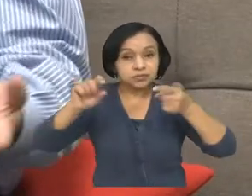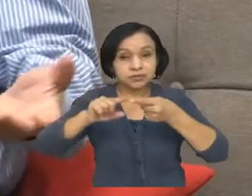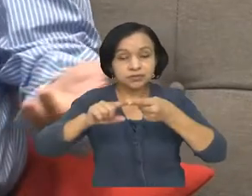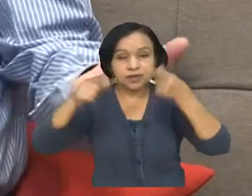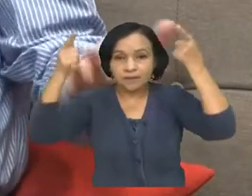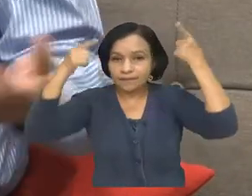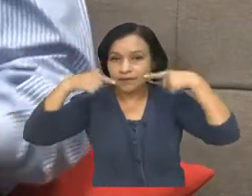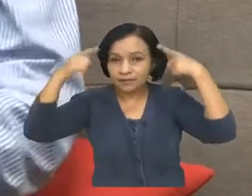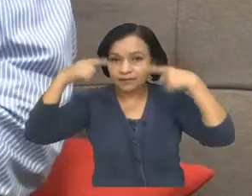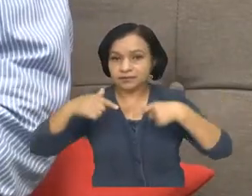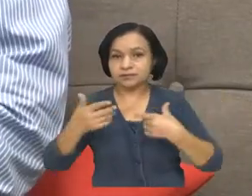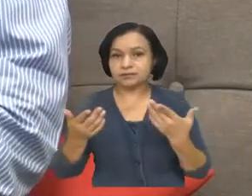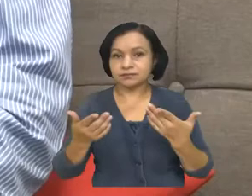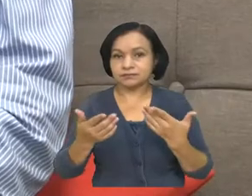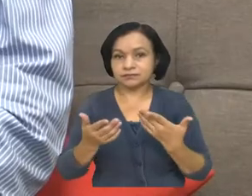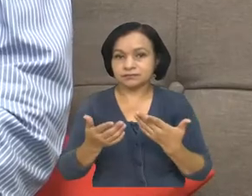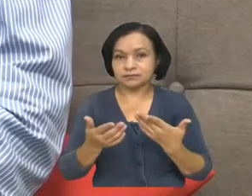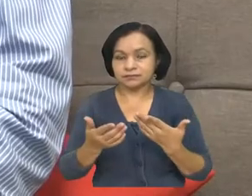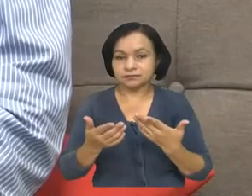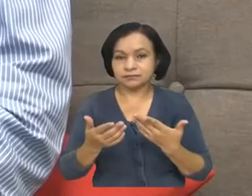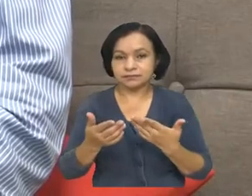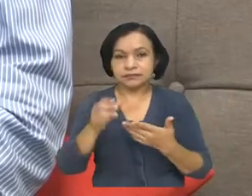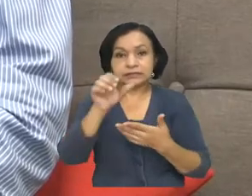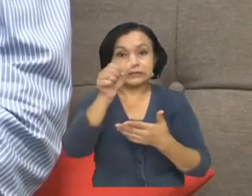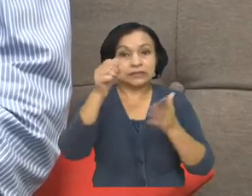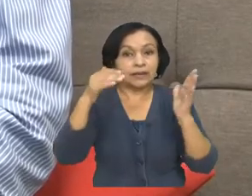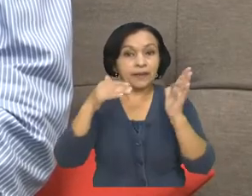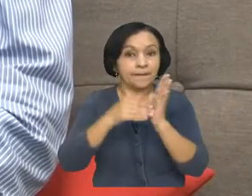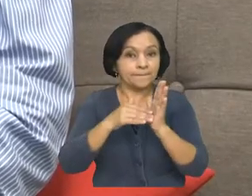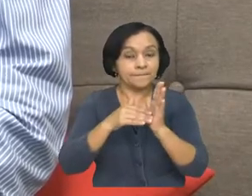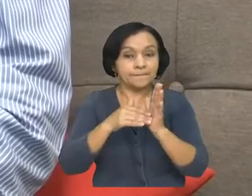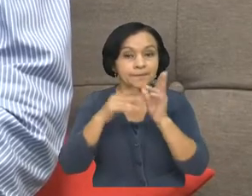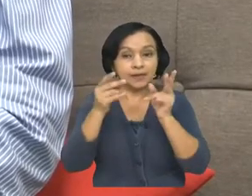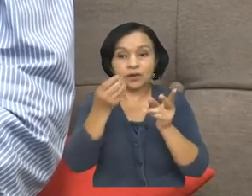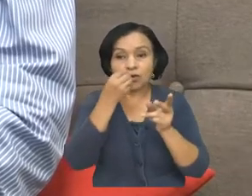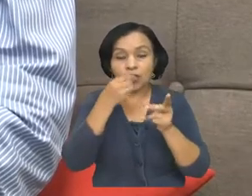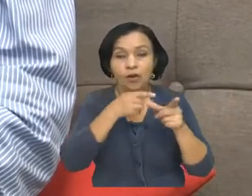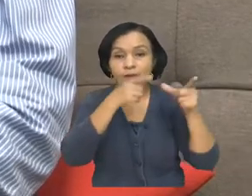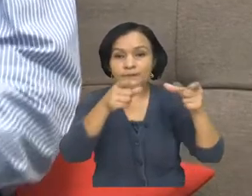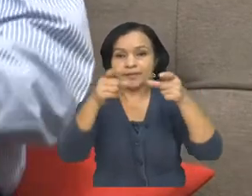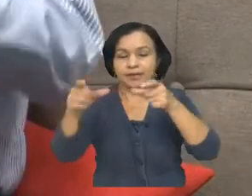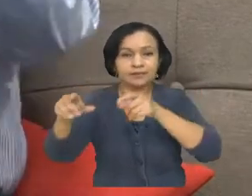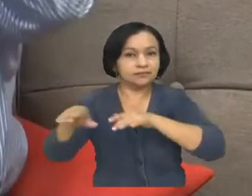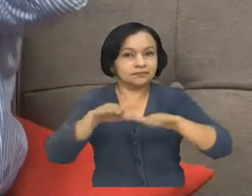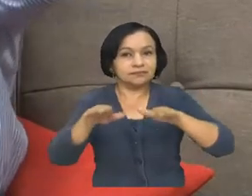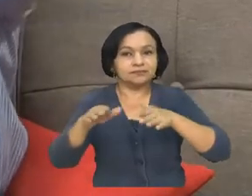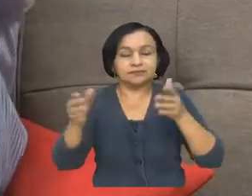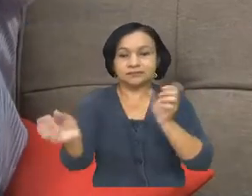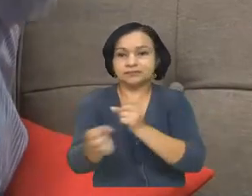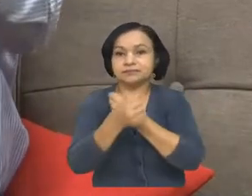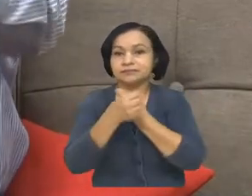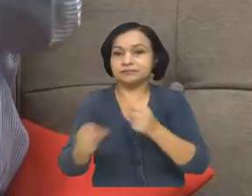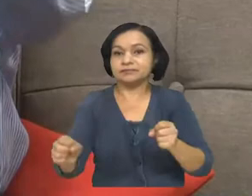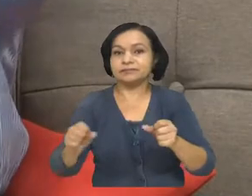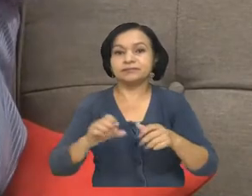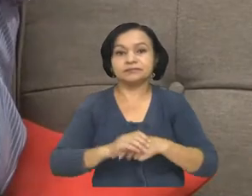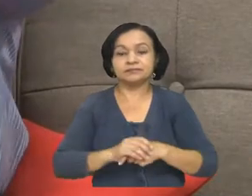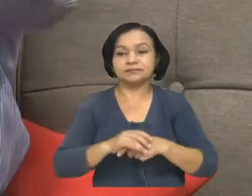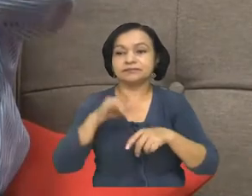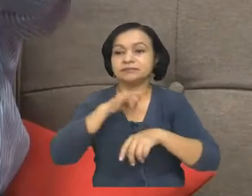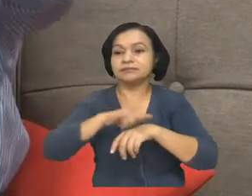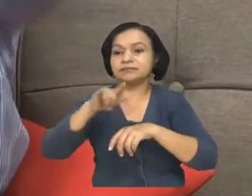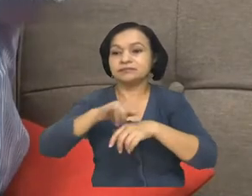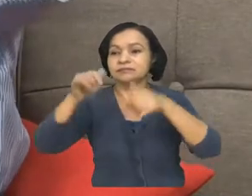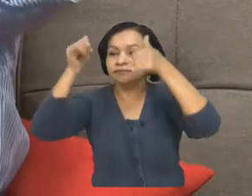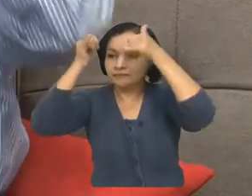Masaya, ¿y quién le va a dar comida a 6.000 personas que te estuvieran esperando con comida? Después ir a buscar vaca, caballo